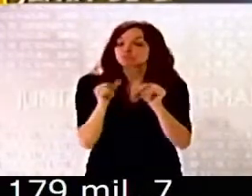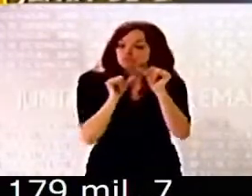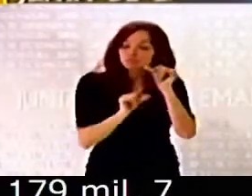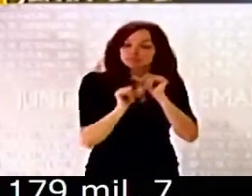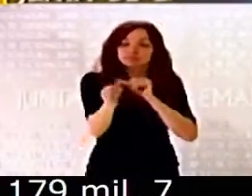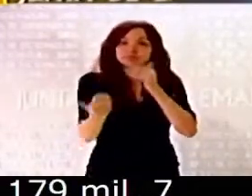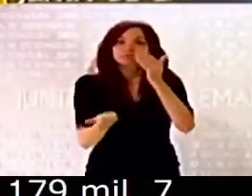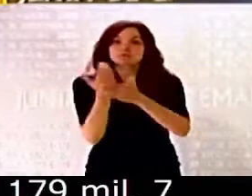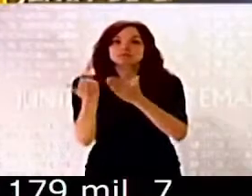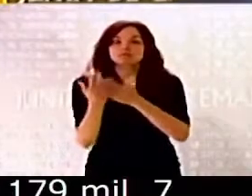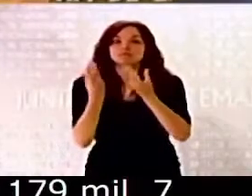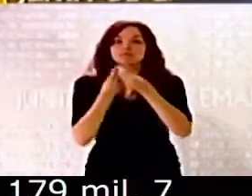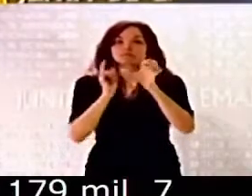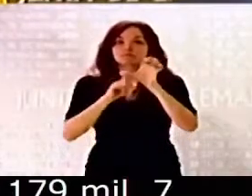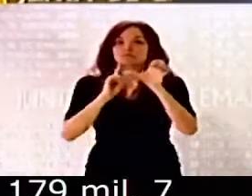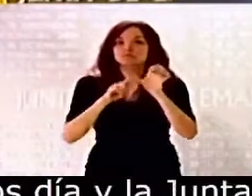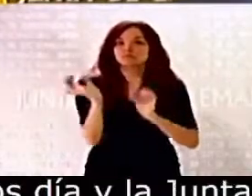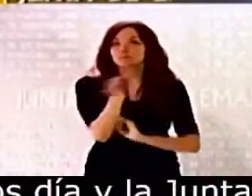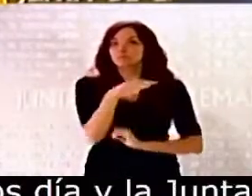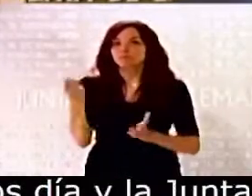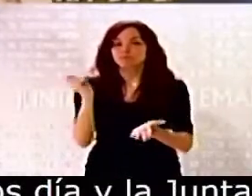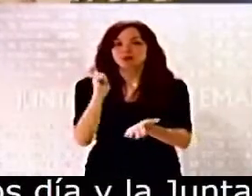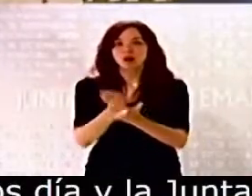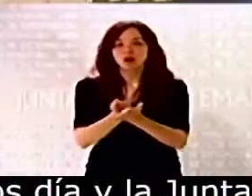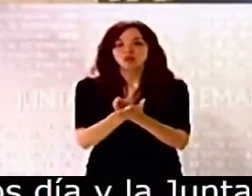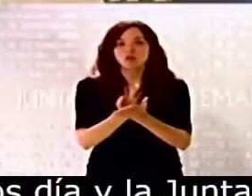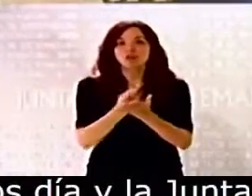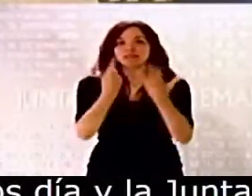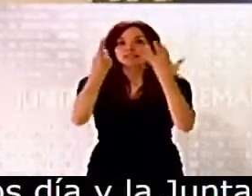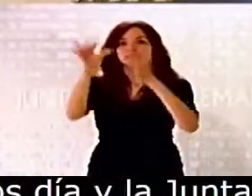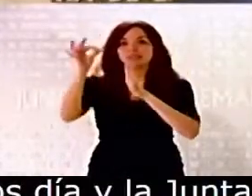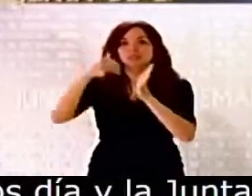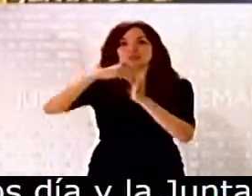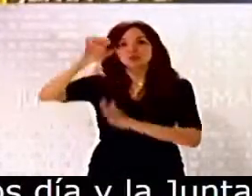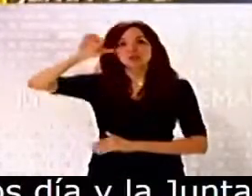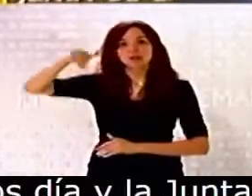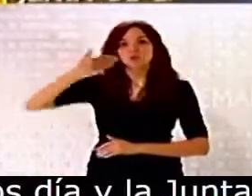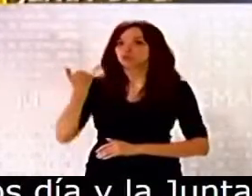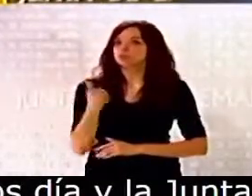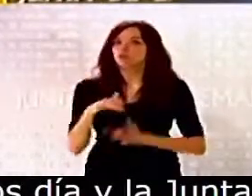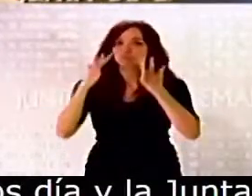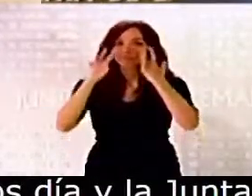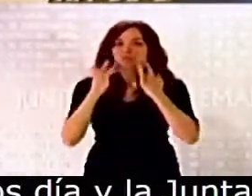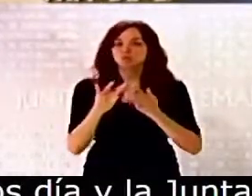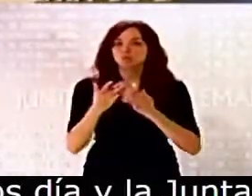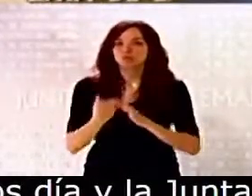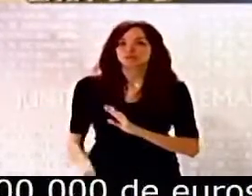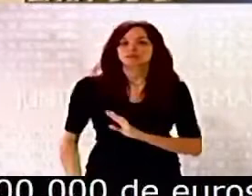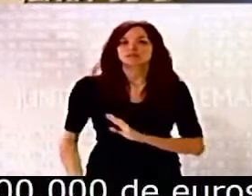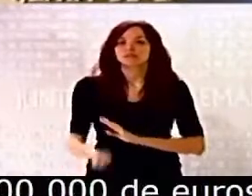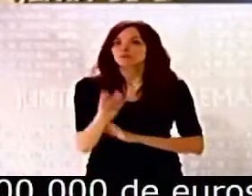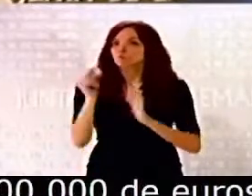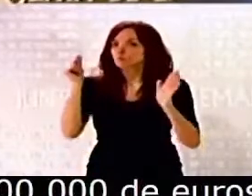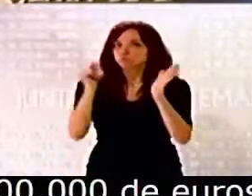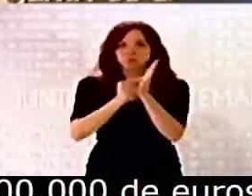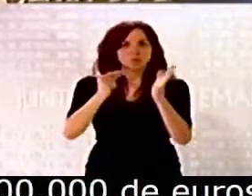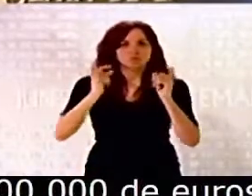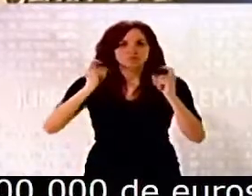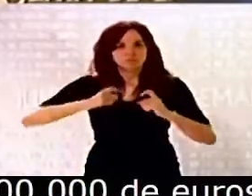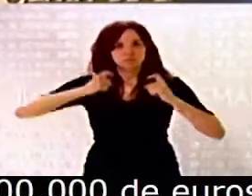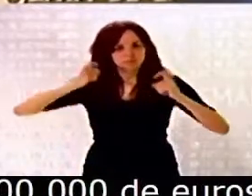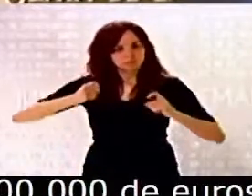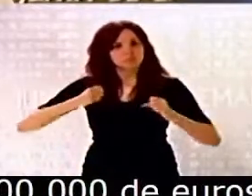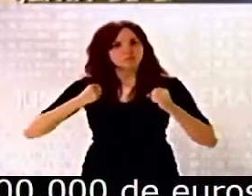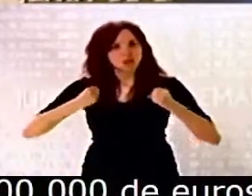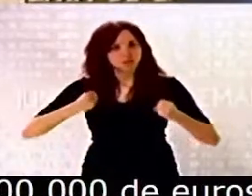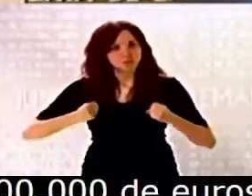de Extremadura va a tener resueltos y pagados los 60 millones de euros que pusimos en marcha en tiempo récord, con un gran esfuerzo también, por